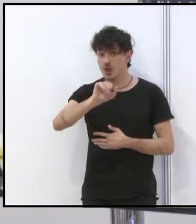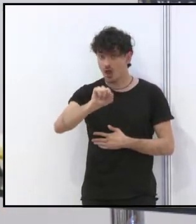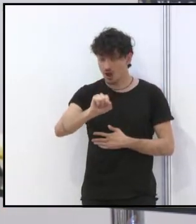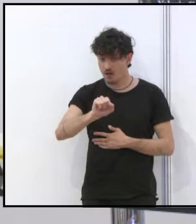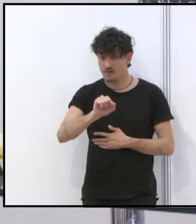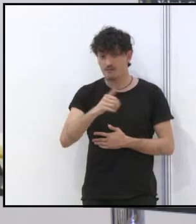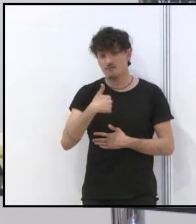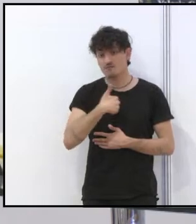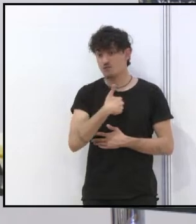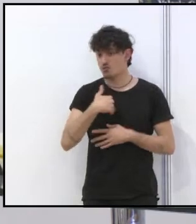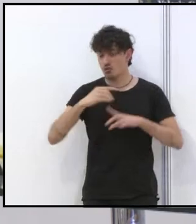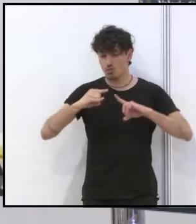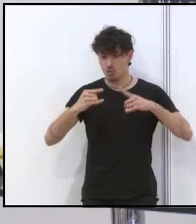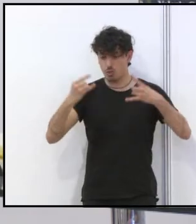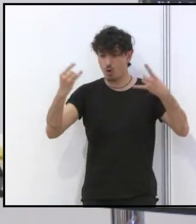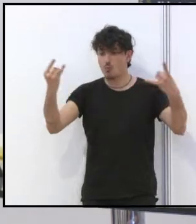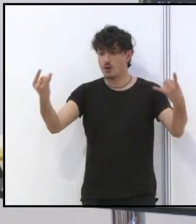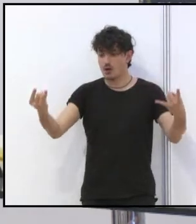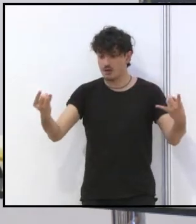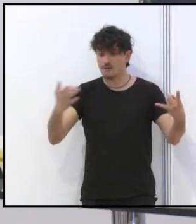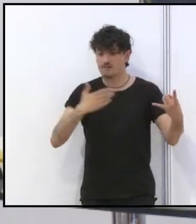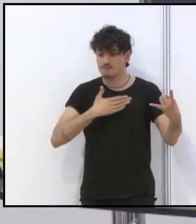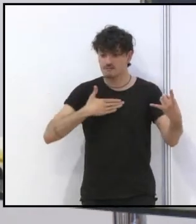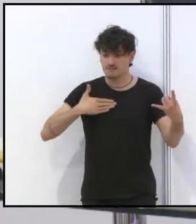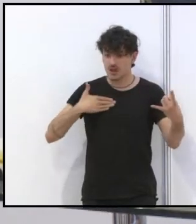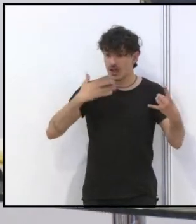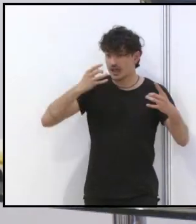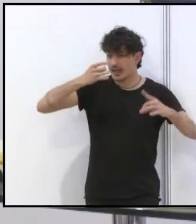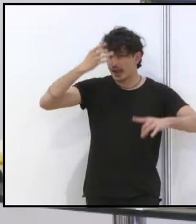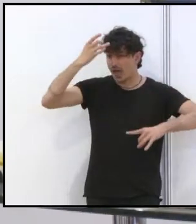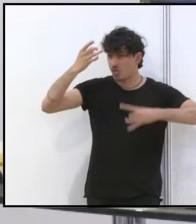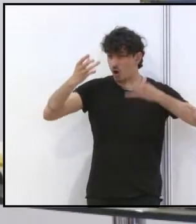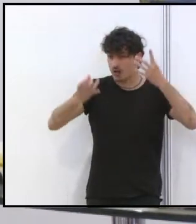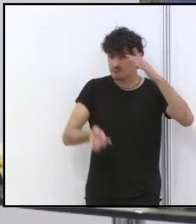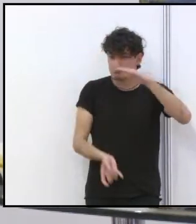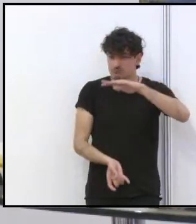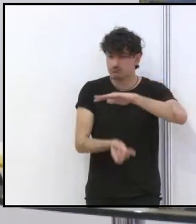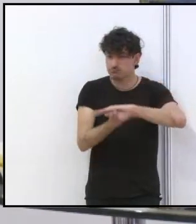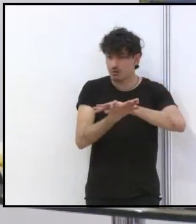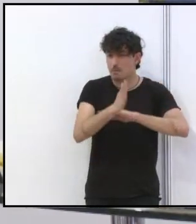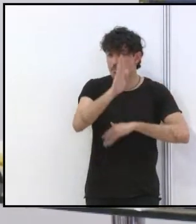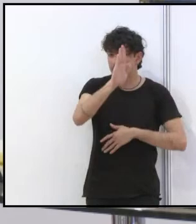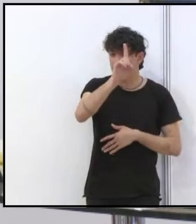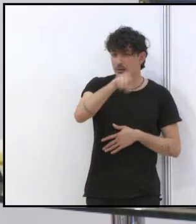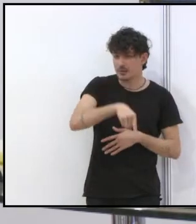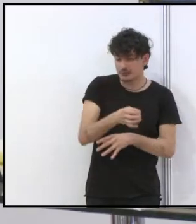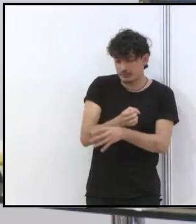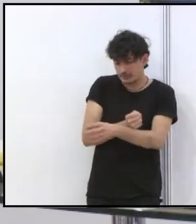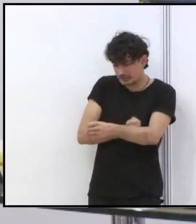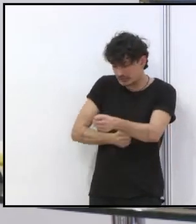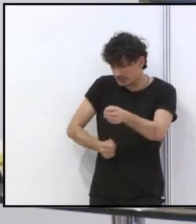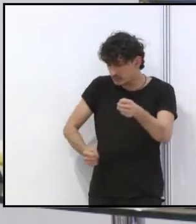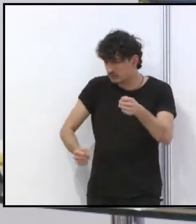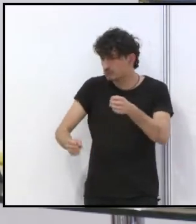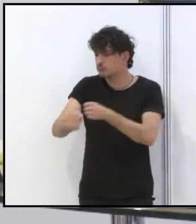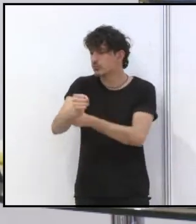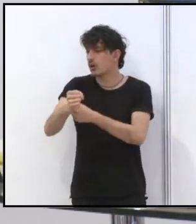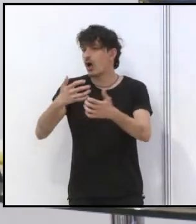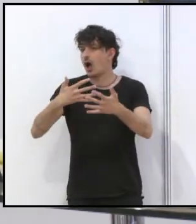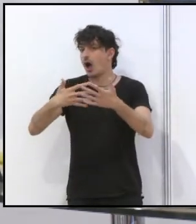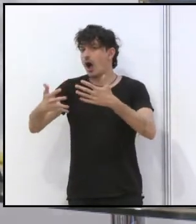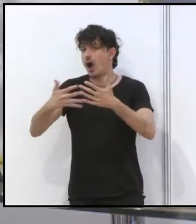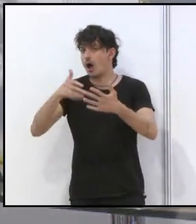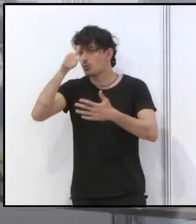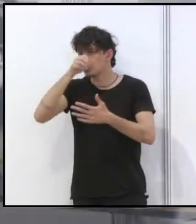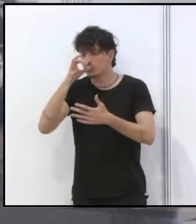doble, porque ella la busca como creadora, pero también se tiene que colocar en los zapatos del autor o autora que